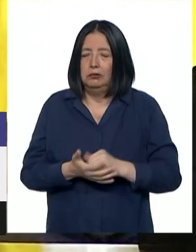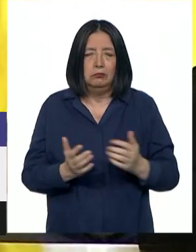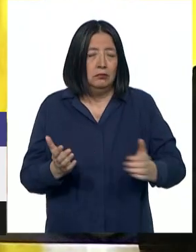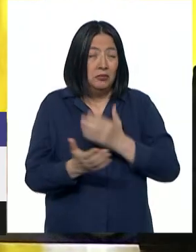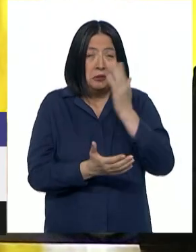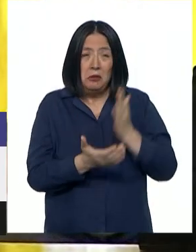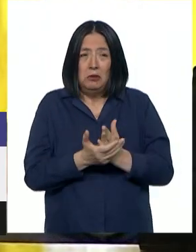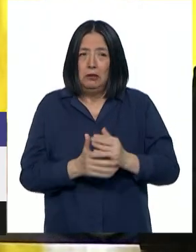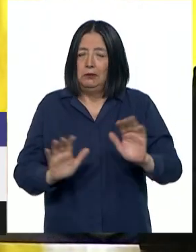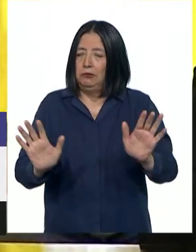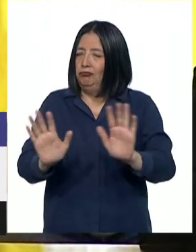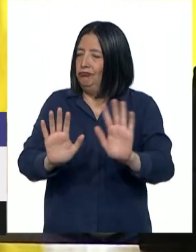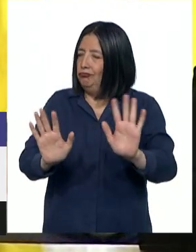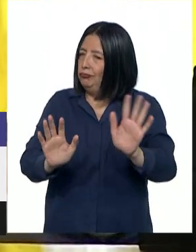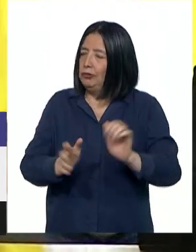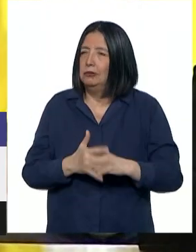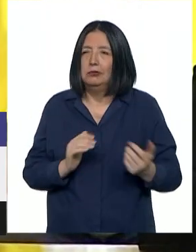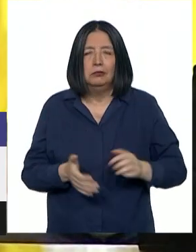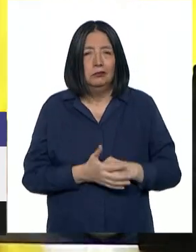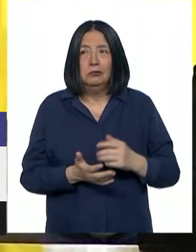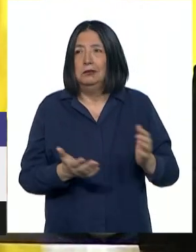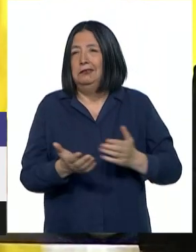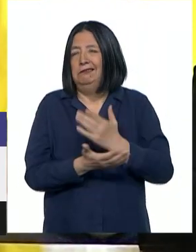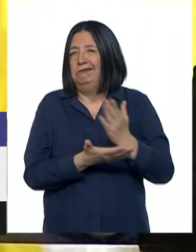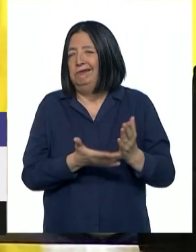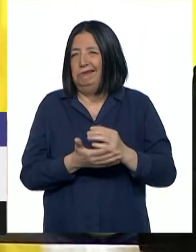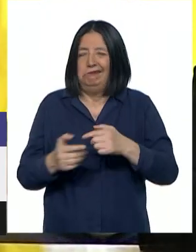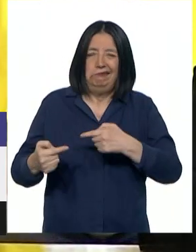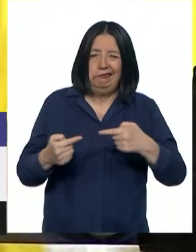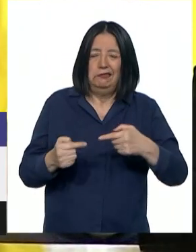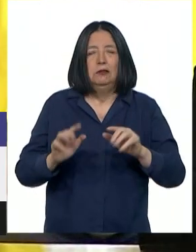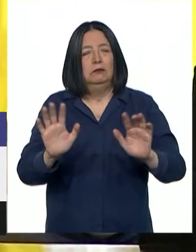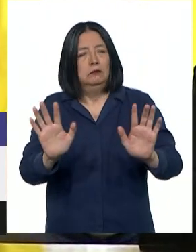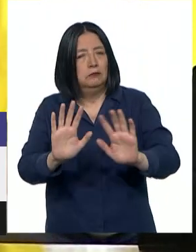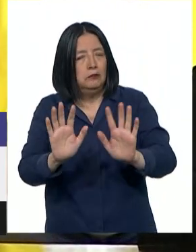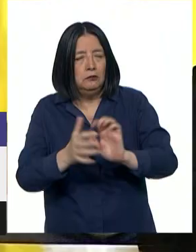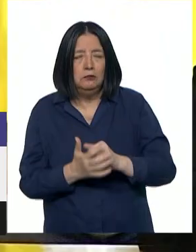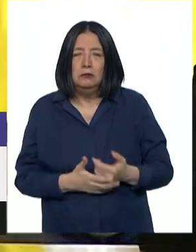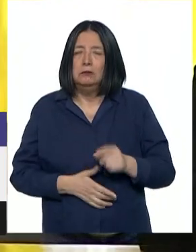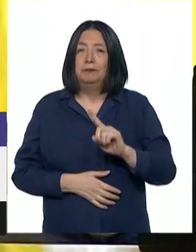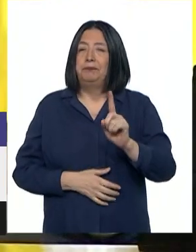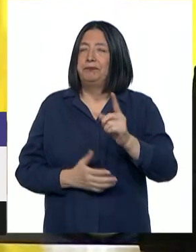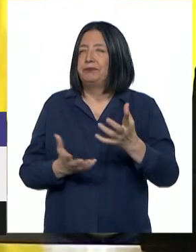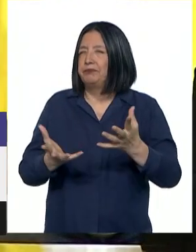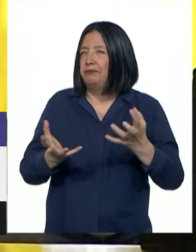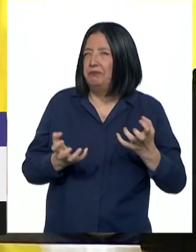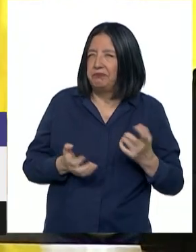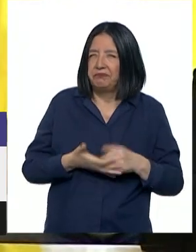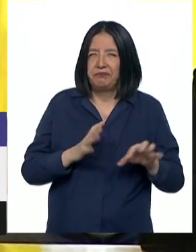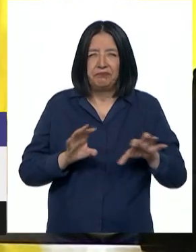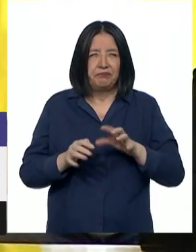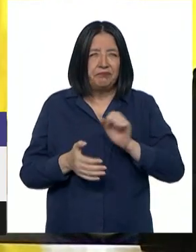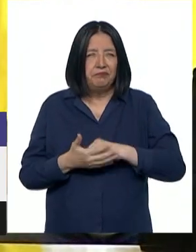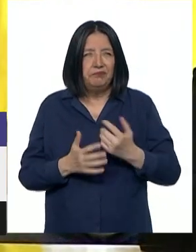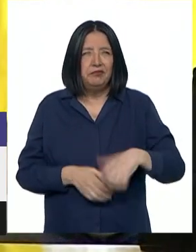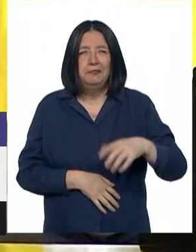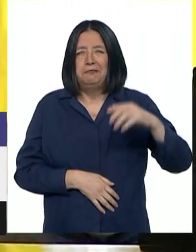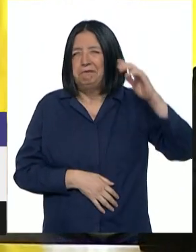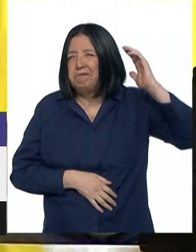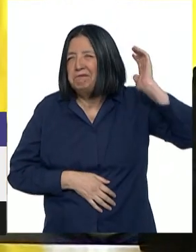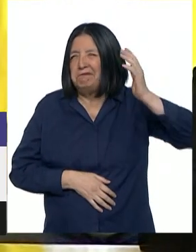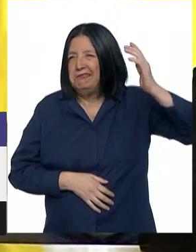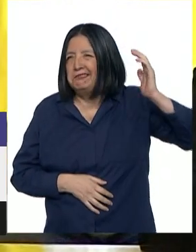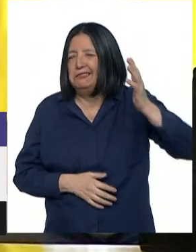caos, crisis o querer protagonizar un anarquismo en el